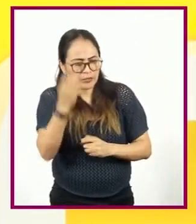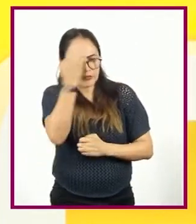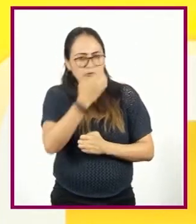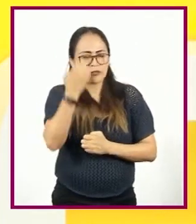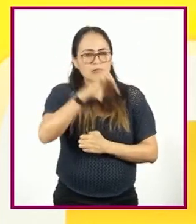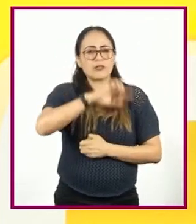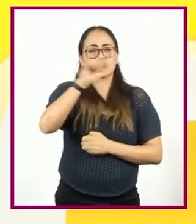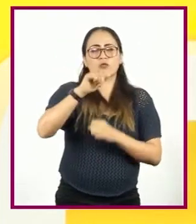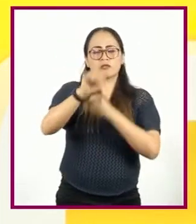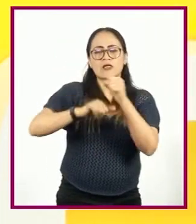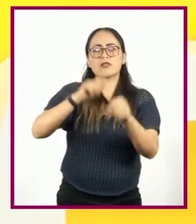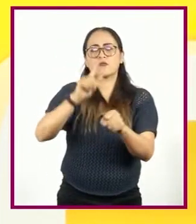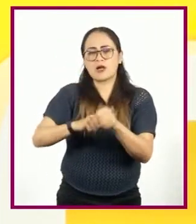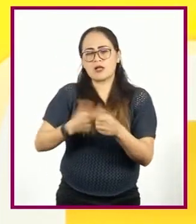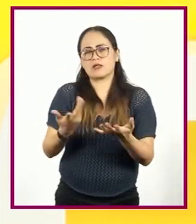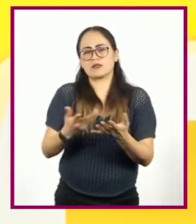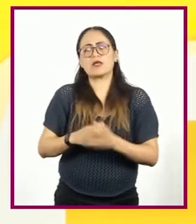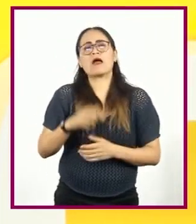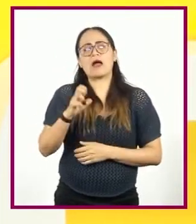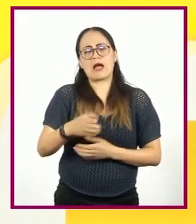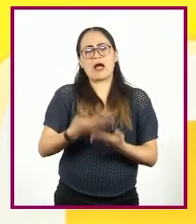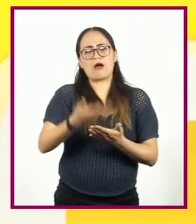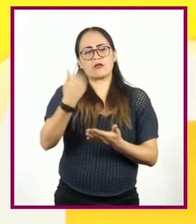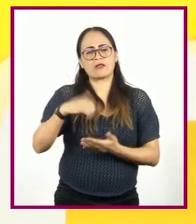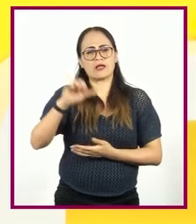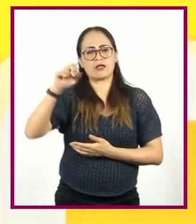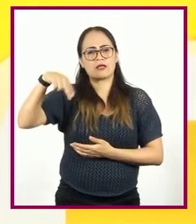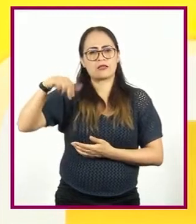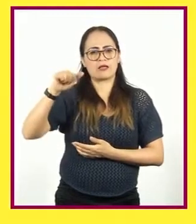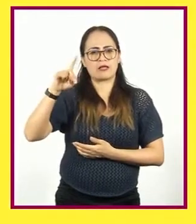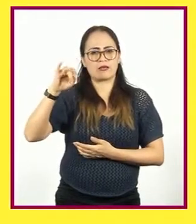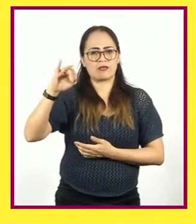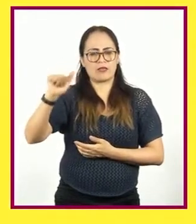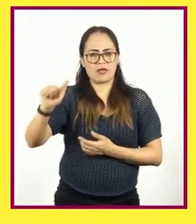Nadia Jiménez y a Enrique Rodal a que jueguen con nosotras.